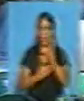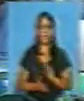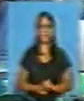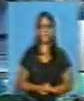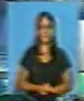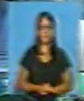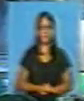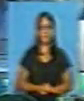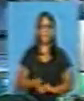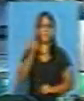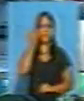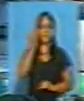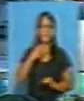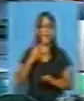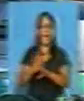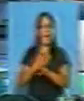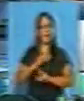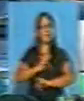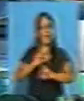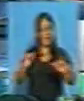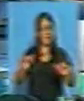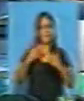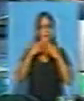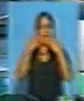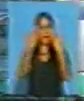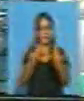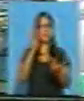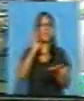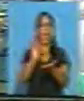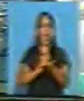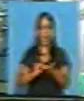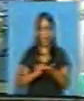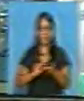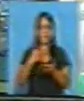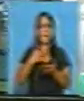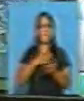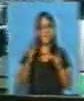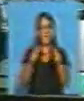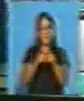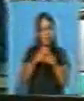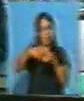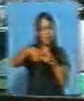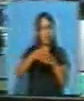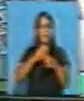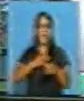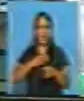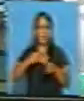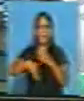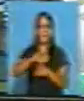ya muy agradecido a todo el Consejo Deliberante, particularmente a los concejales de mi bloque que me han dado esta confianza para el